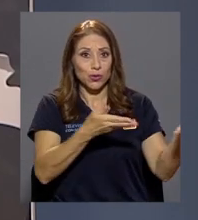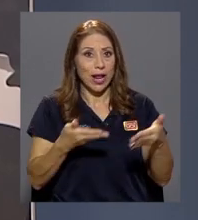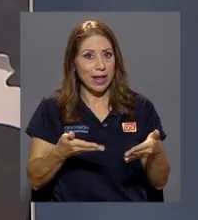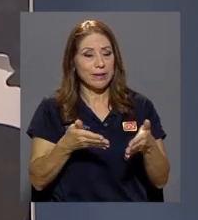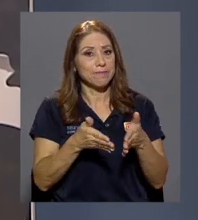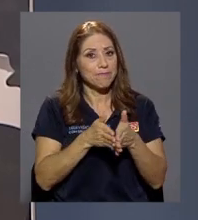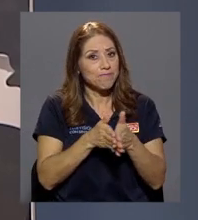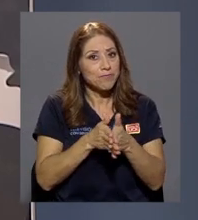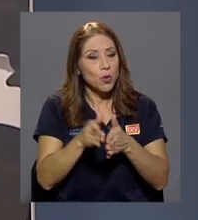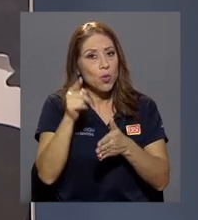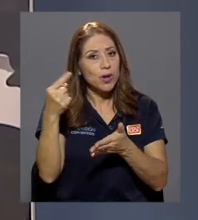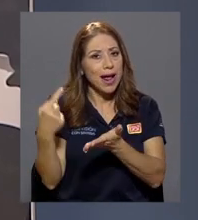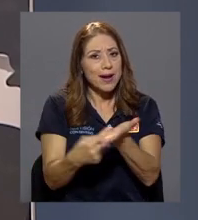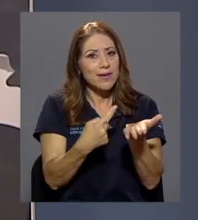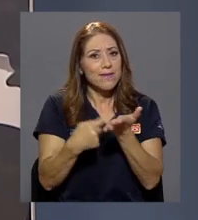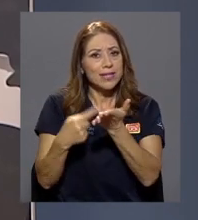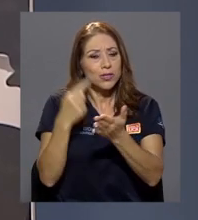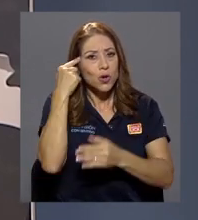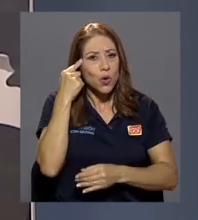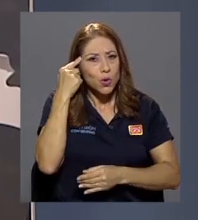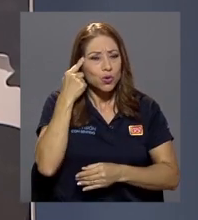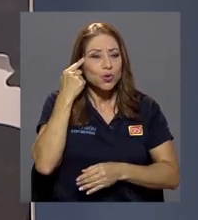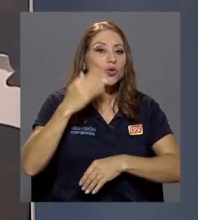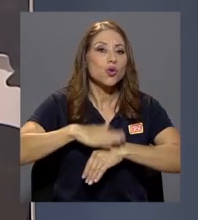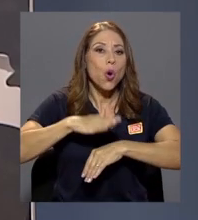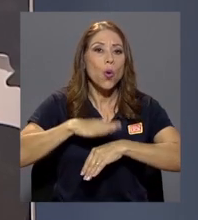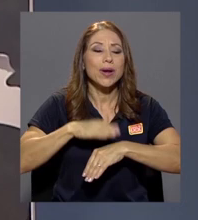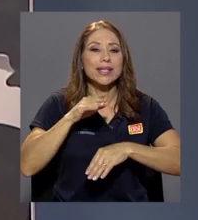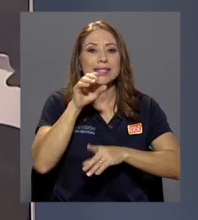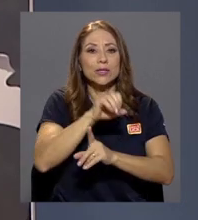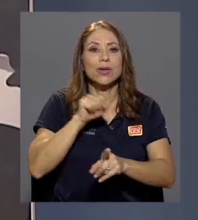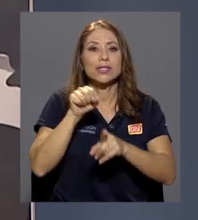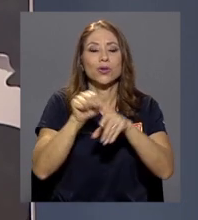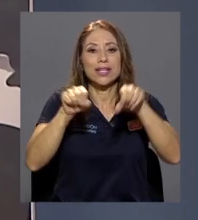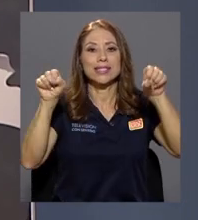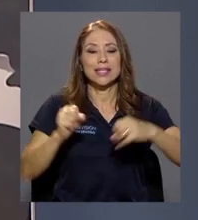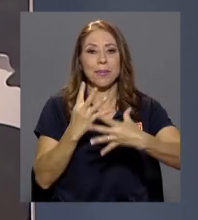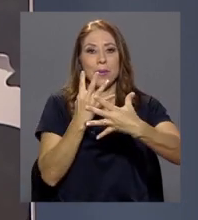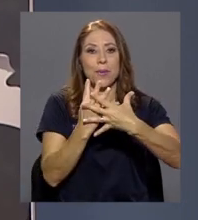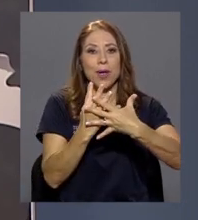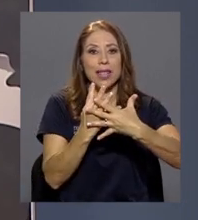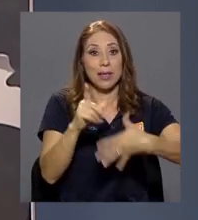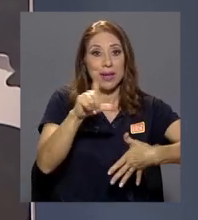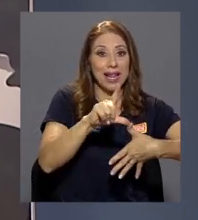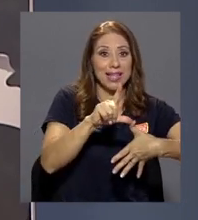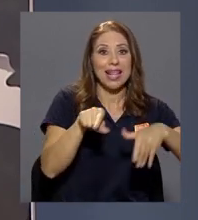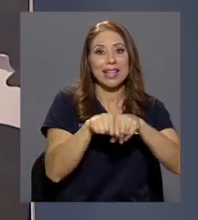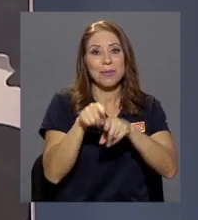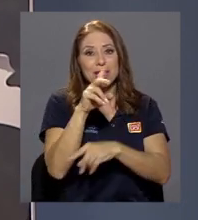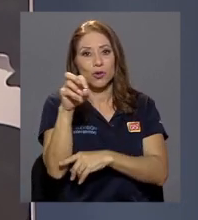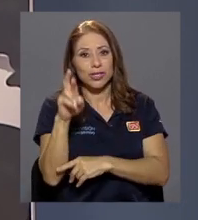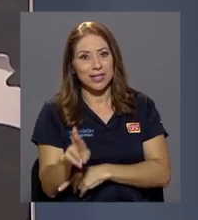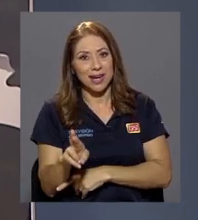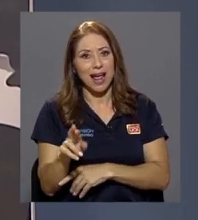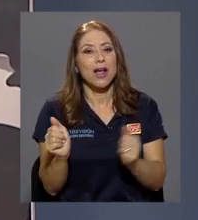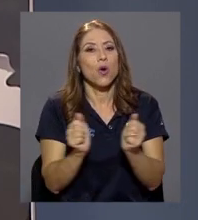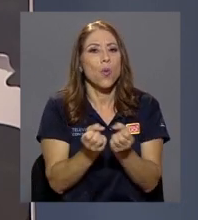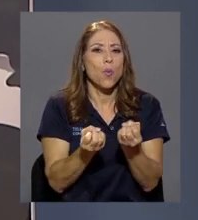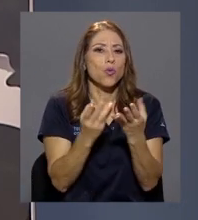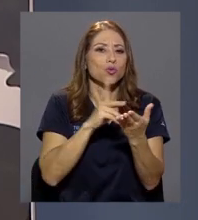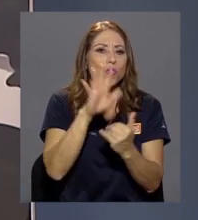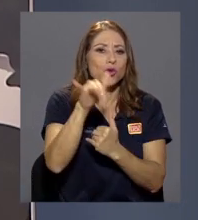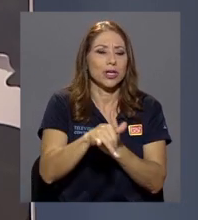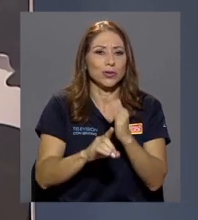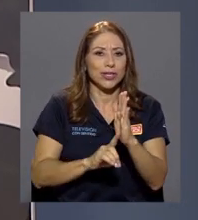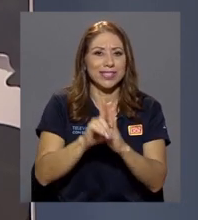pedir de boca una reflexión crítica sobre la situación del sistema de penitenciario no solamente de américa latina sino también de costa rica con una gran